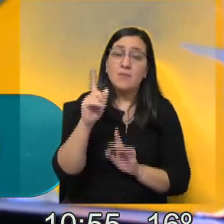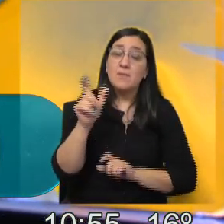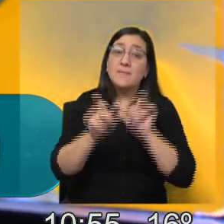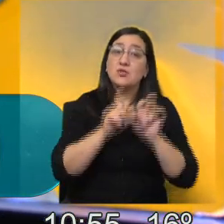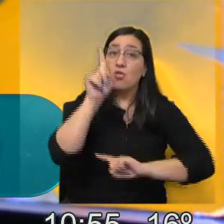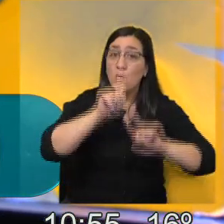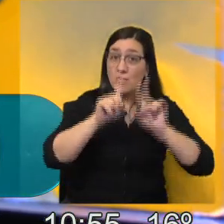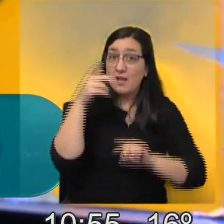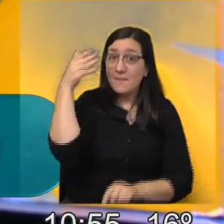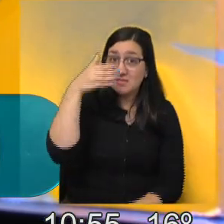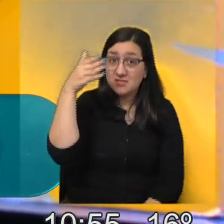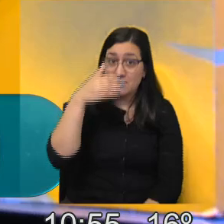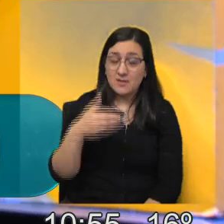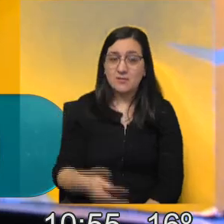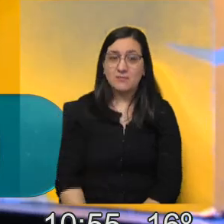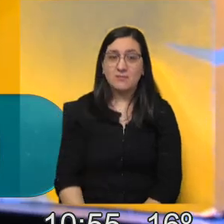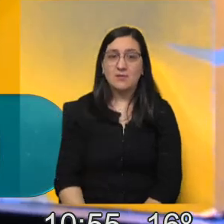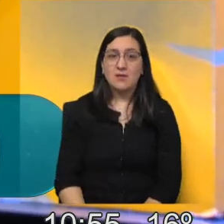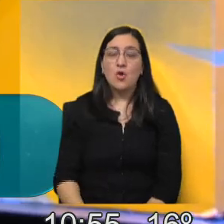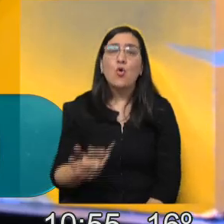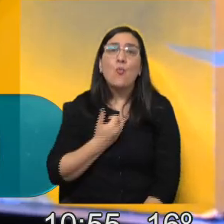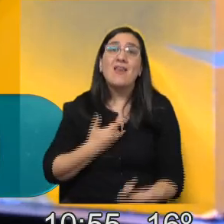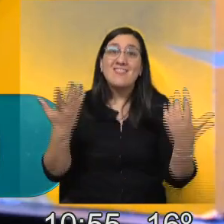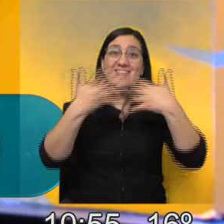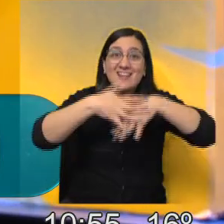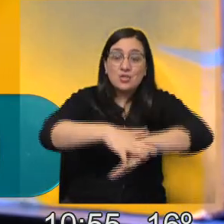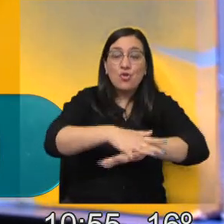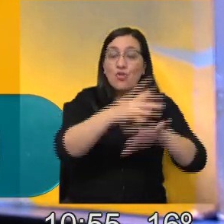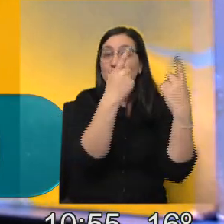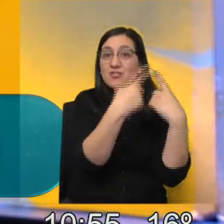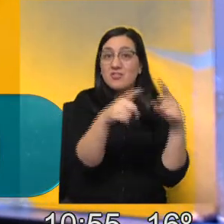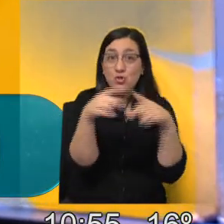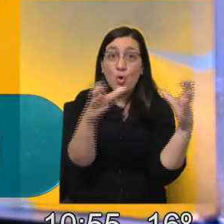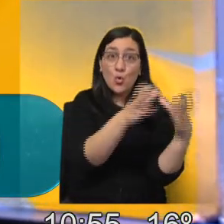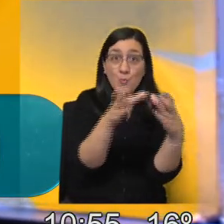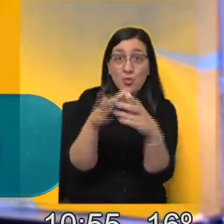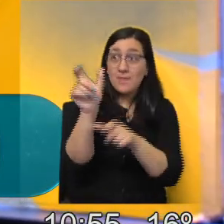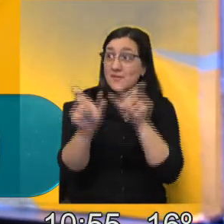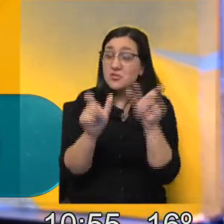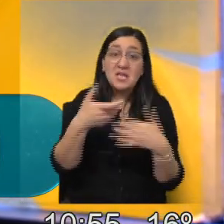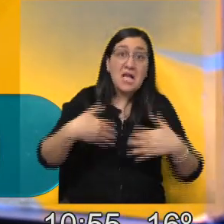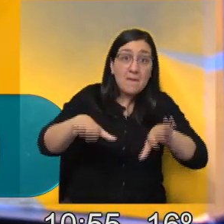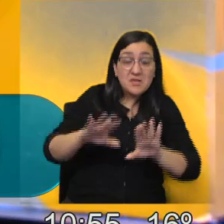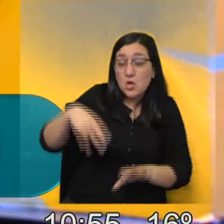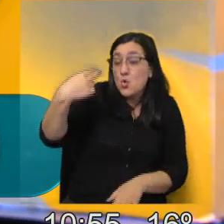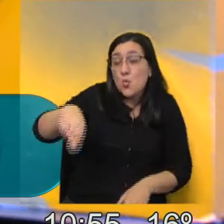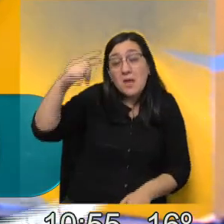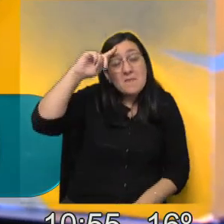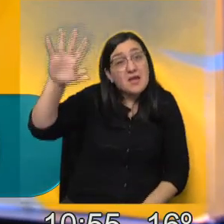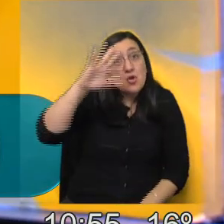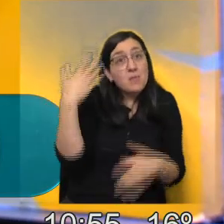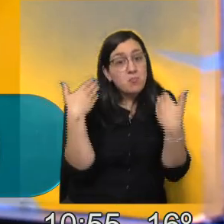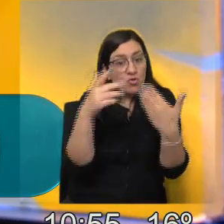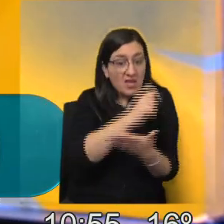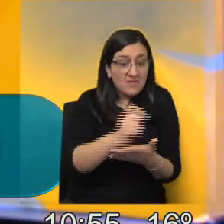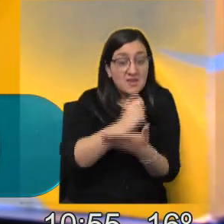UDELAR participando. ¿Cómo sea también esta integración con distintos puntos de la sociedad civil, de gente que de repente nunca pensó que podía escribir y ahora